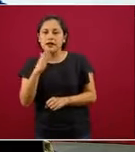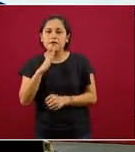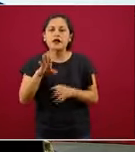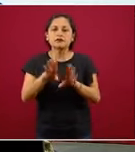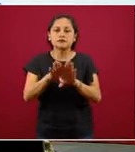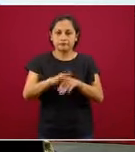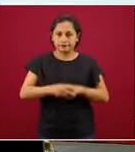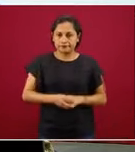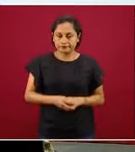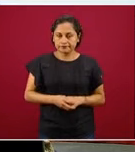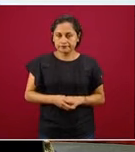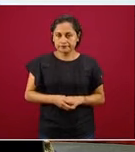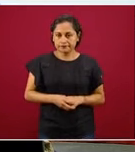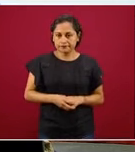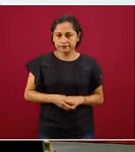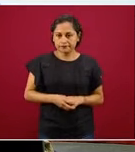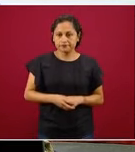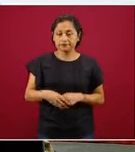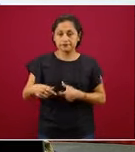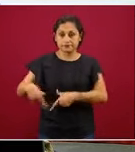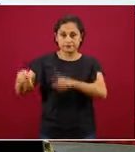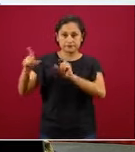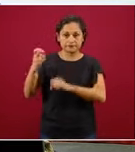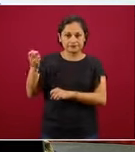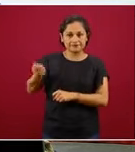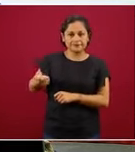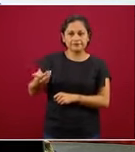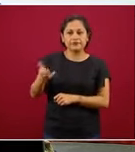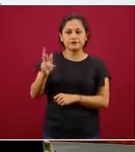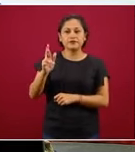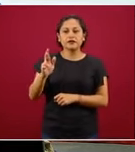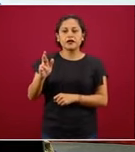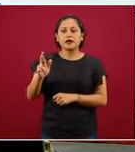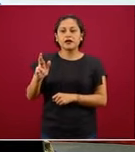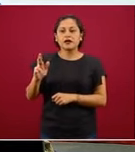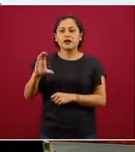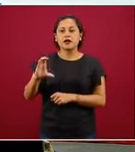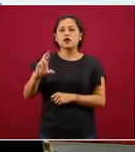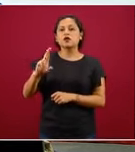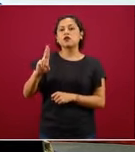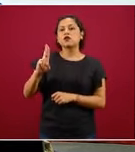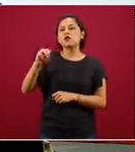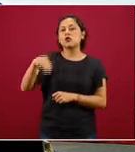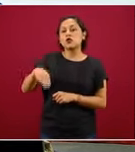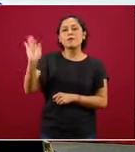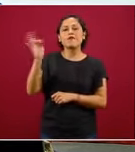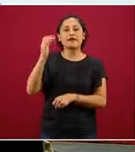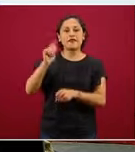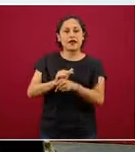Bien, entonces, esto es lo que llevamos el CRUM federal, solamente el CRUM federal desde su creación,